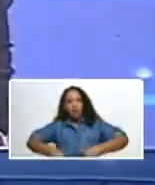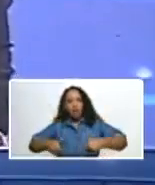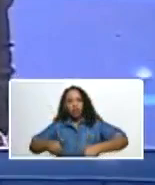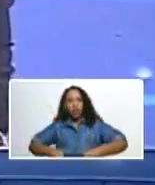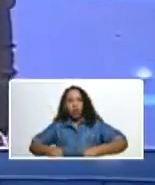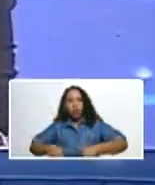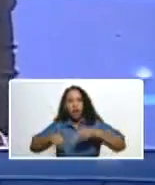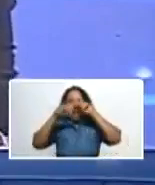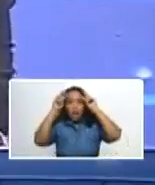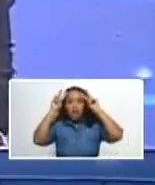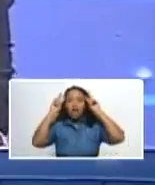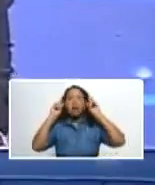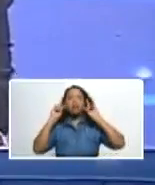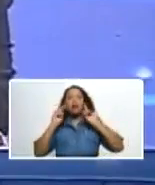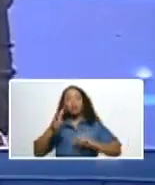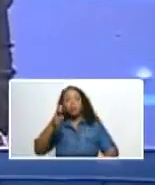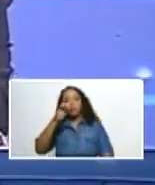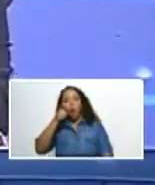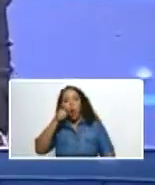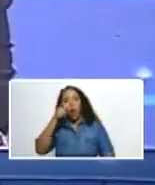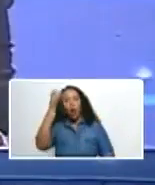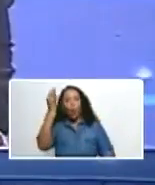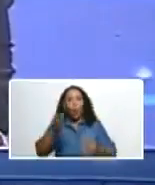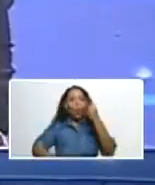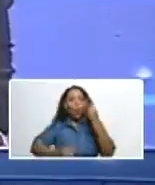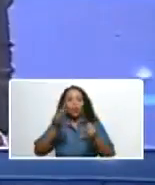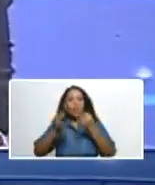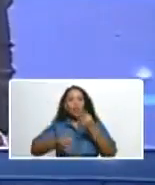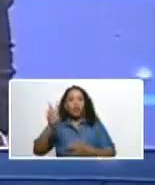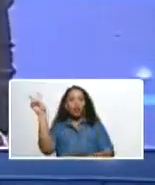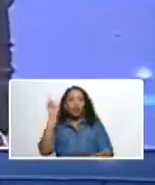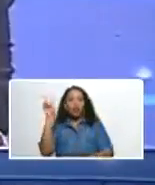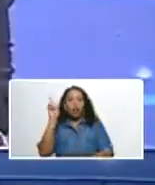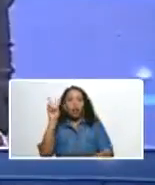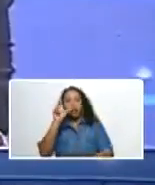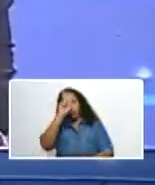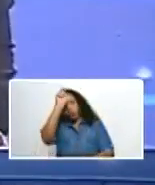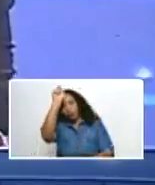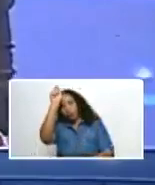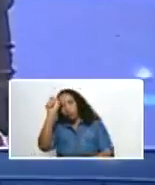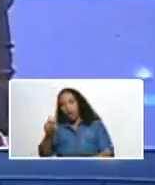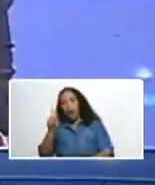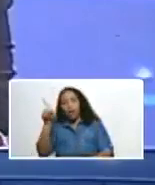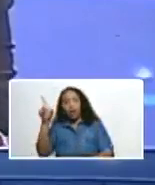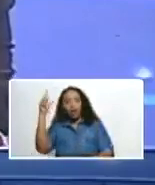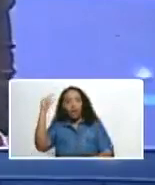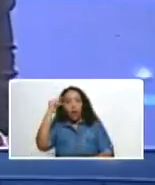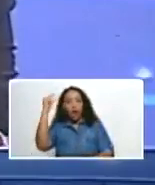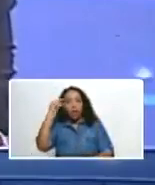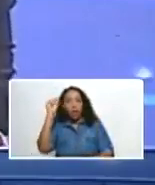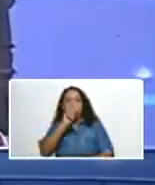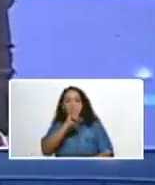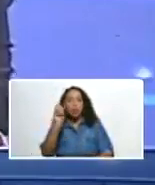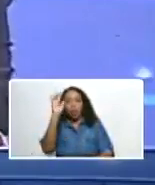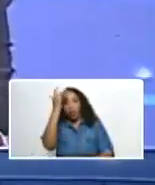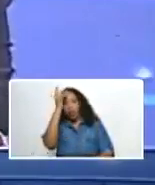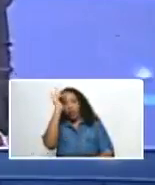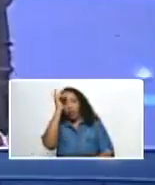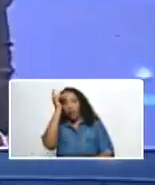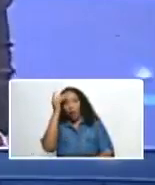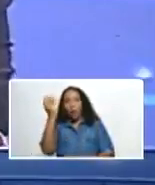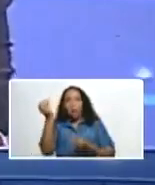honesta por la seguridad y la justicia de Venezuela, reconocerles esa fecha del 20 de febrero